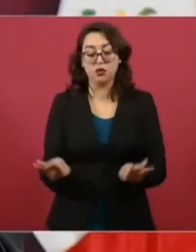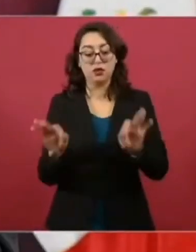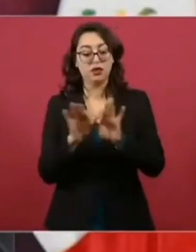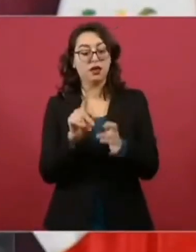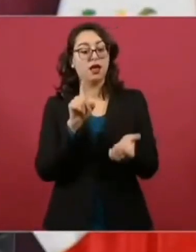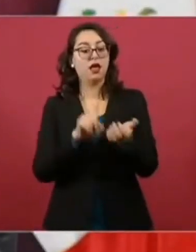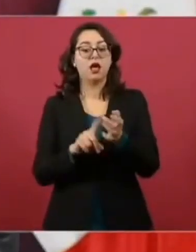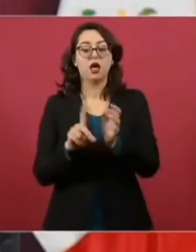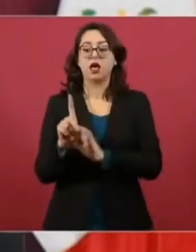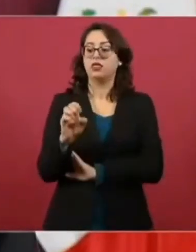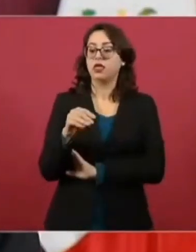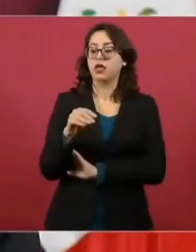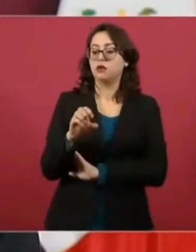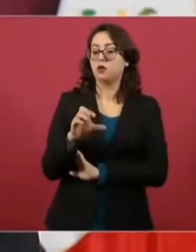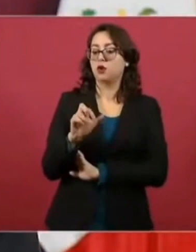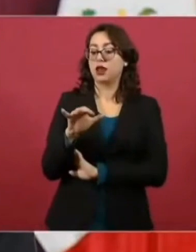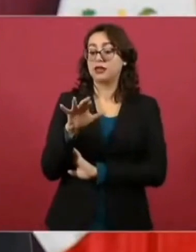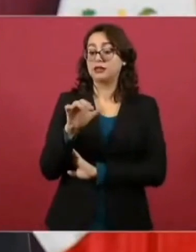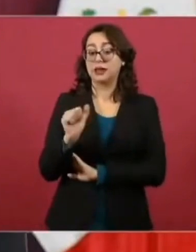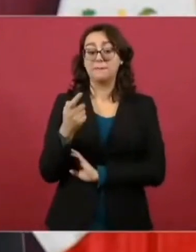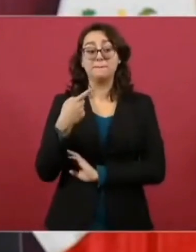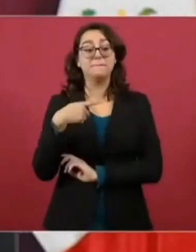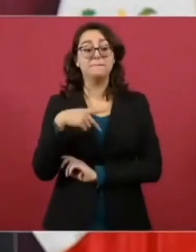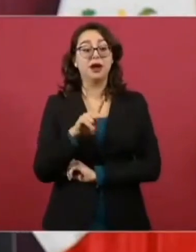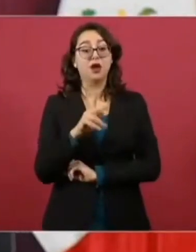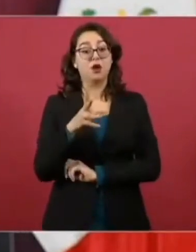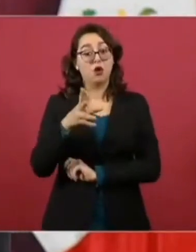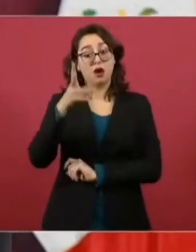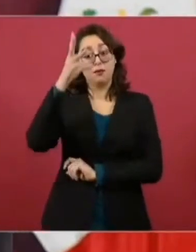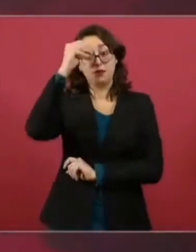los establece uno mismo.